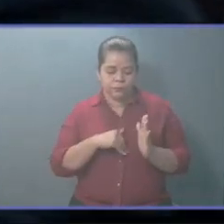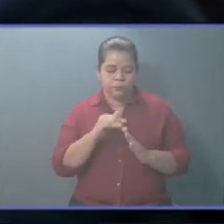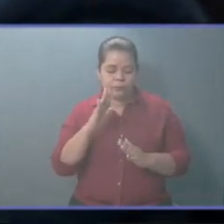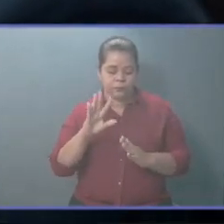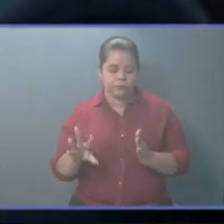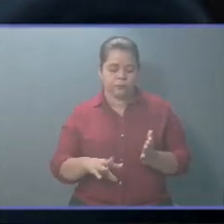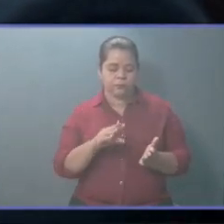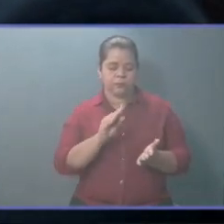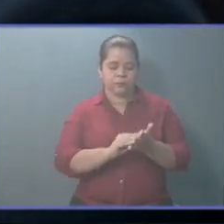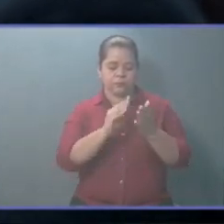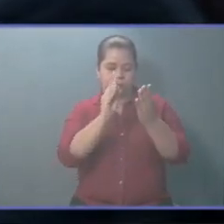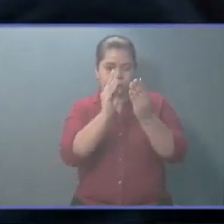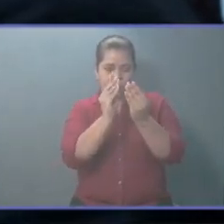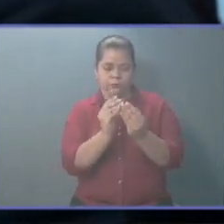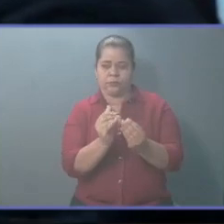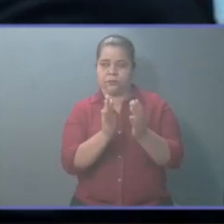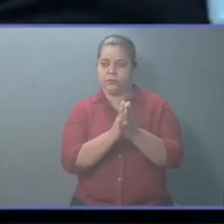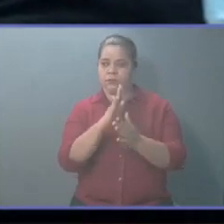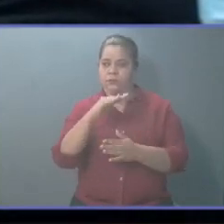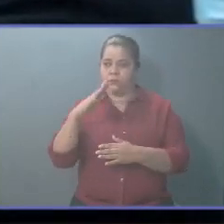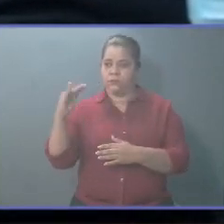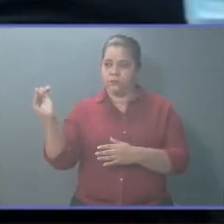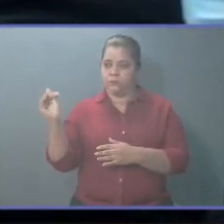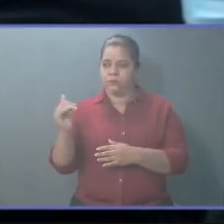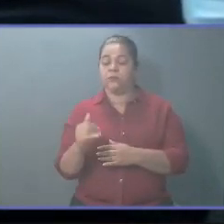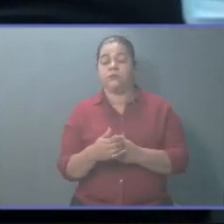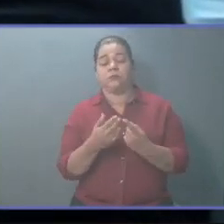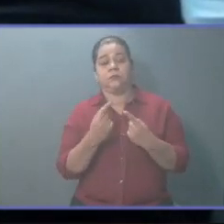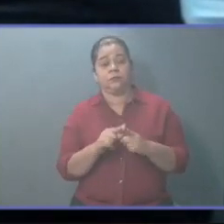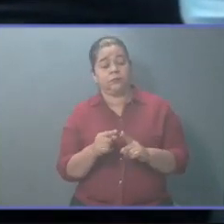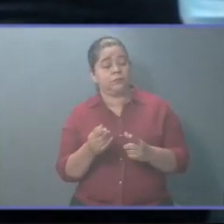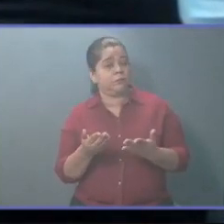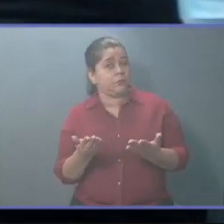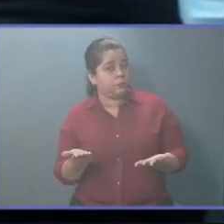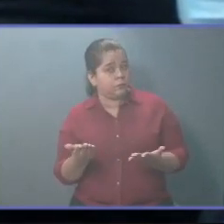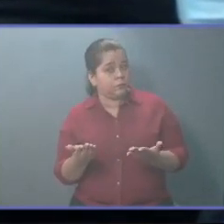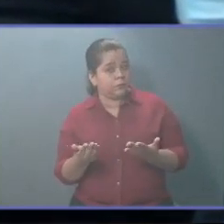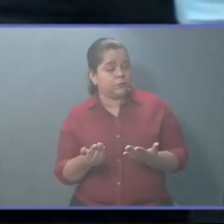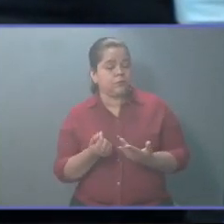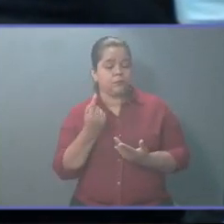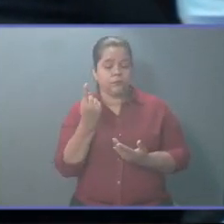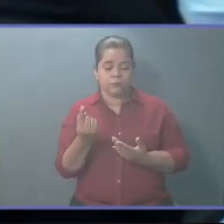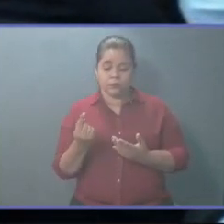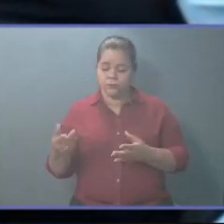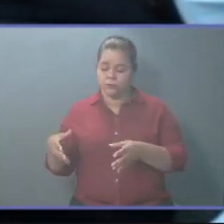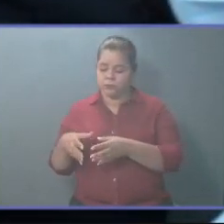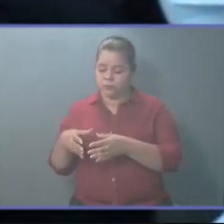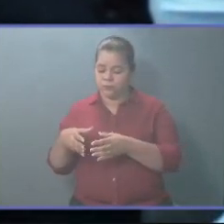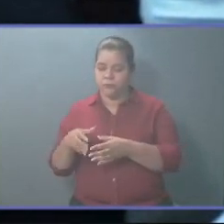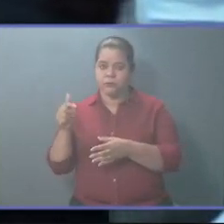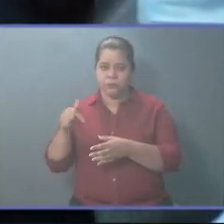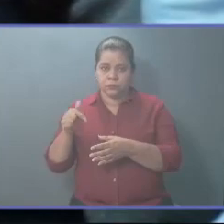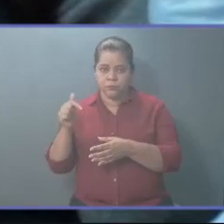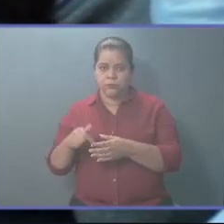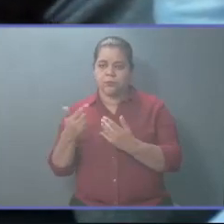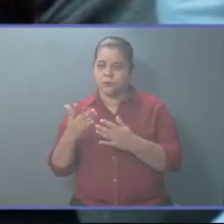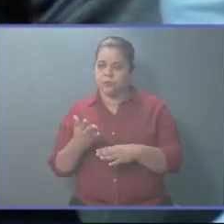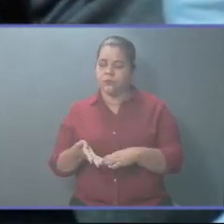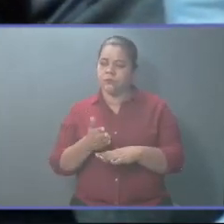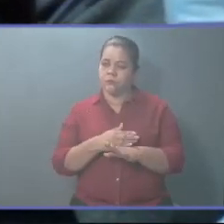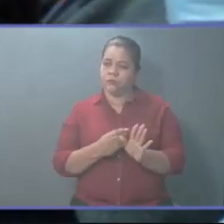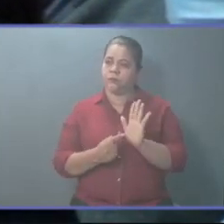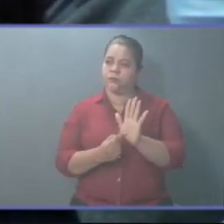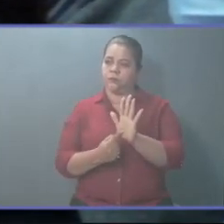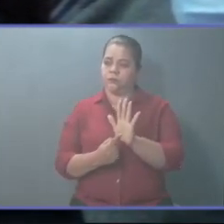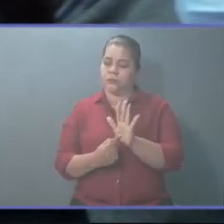al presupuesto nacional. Entonces, hay una parte de este comité de veeduría que también es presente en el